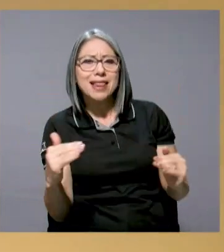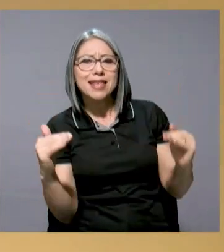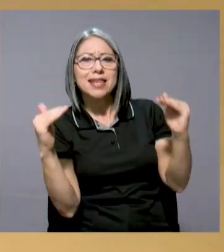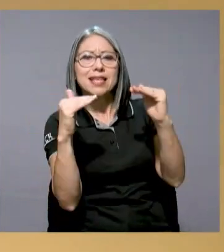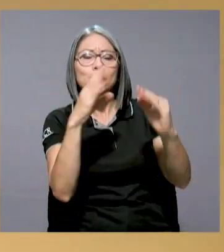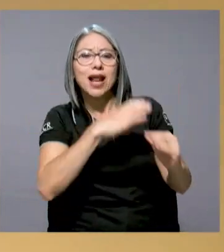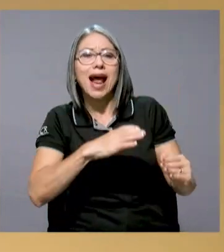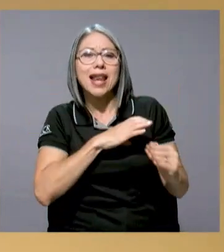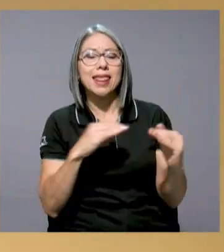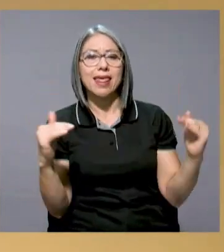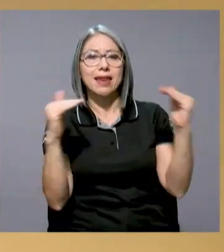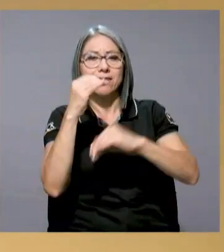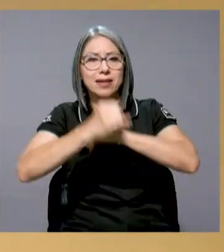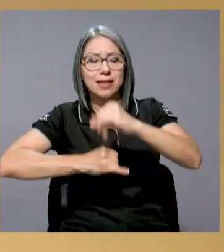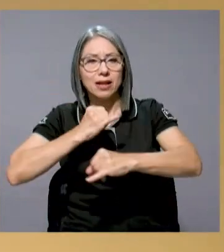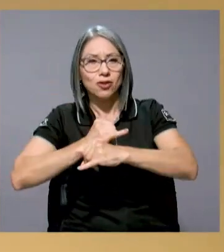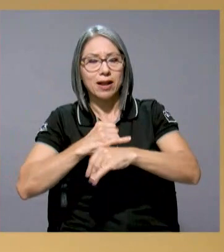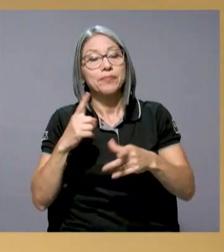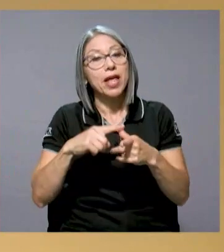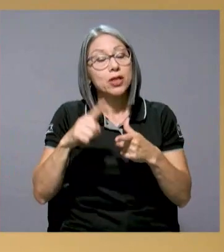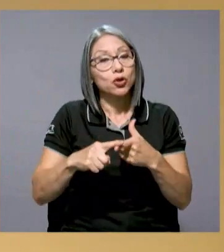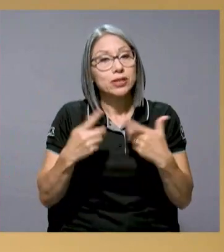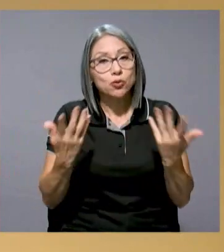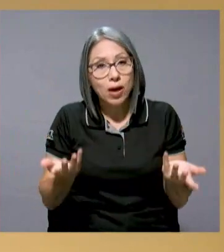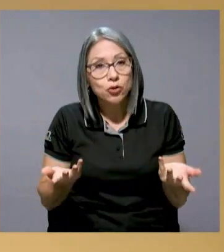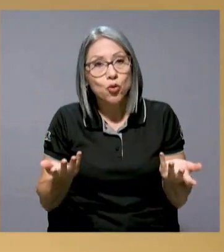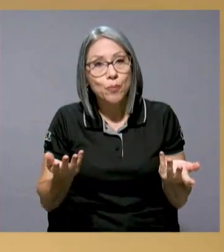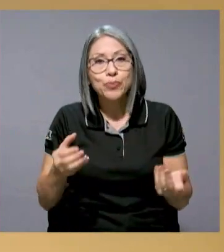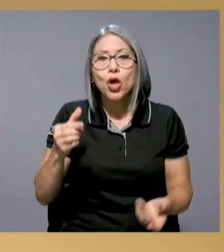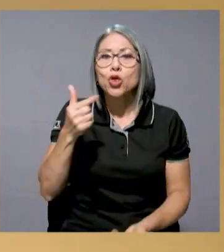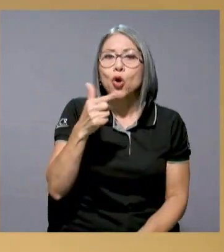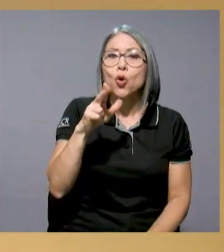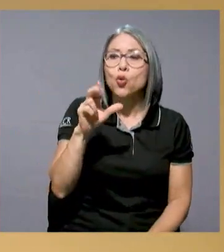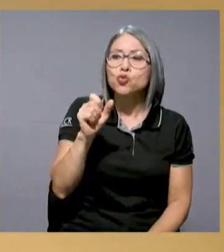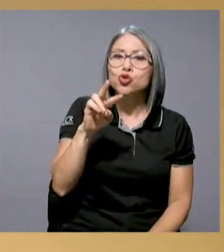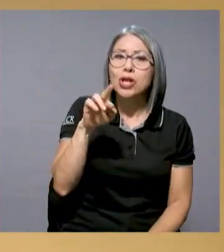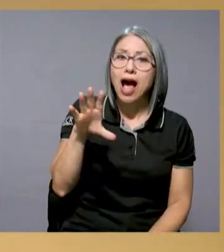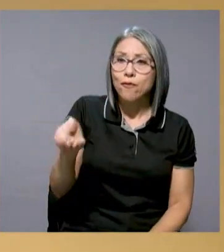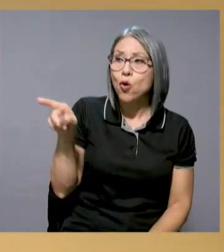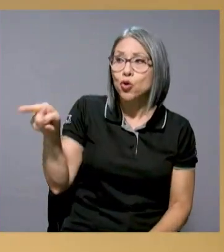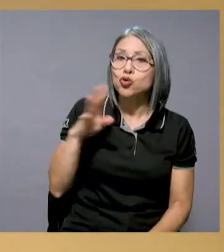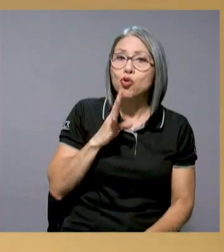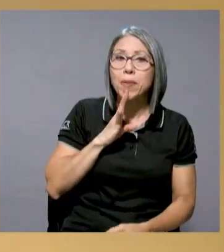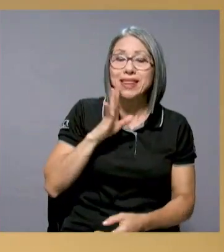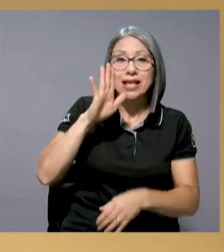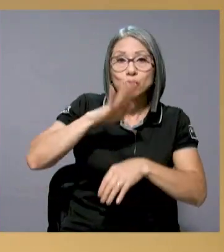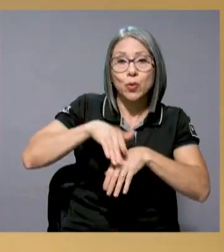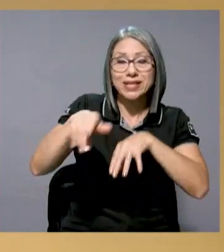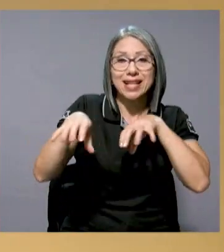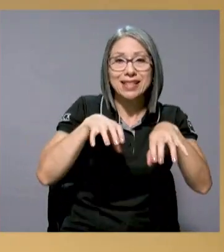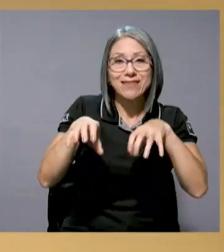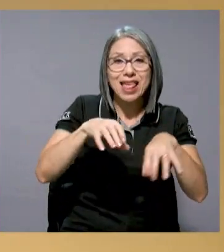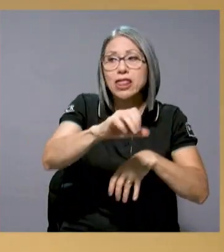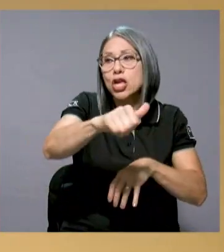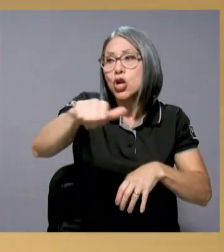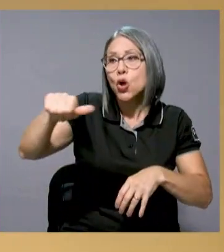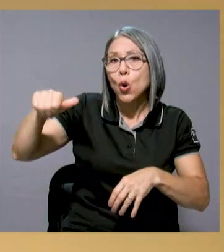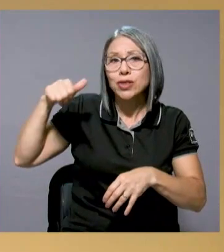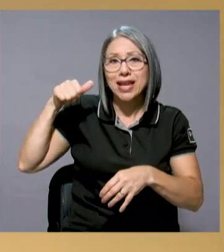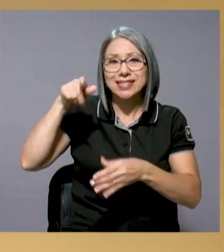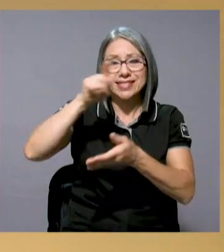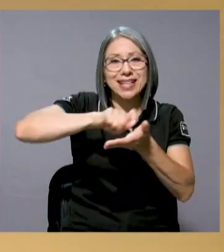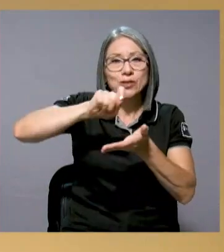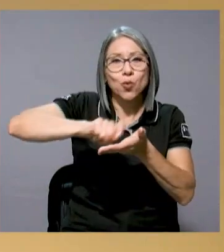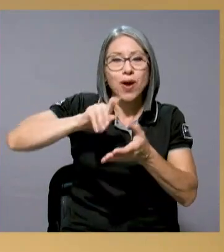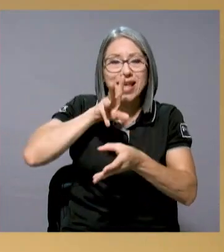tener a nivel internacional. Entonces cuando don Gustavo nos comenta de esta actividad y otras que realizan las demás escuelas de nuestra